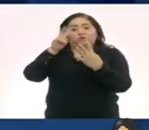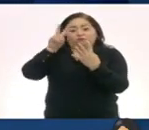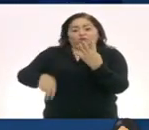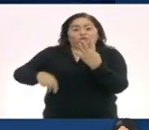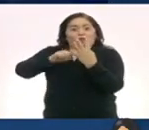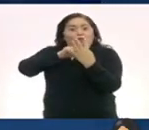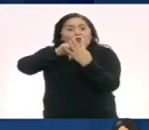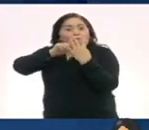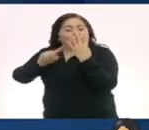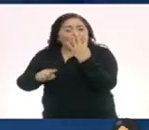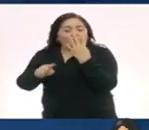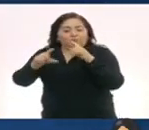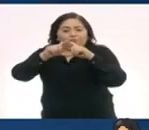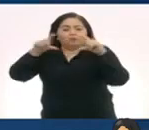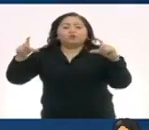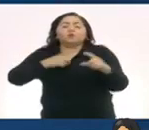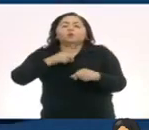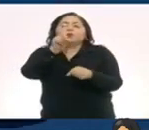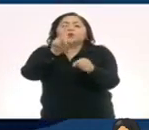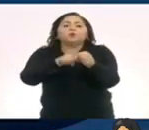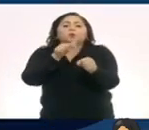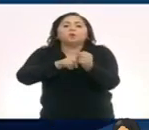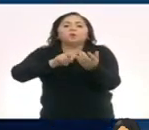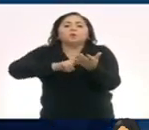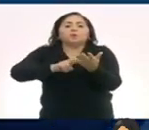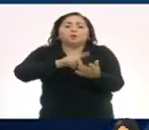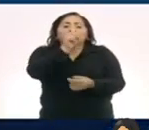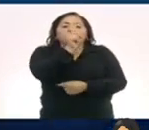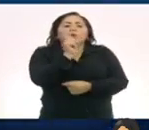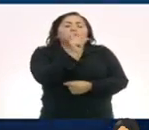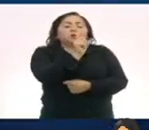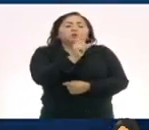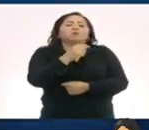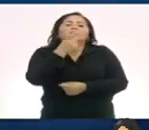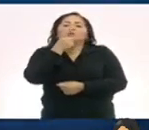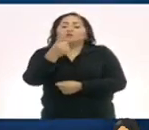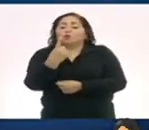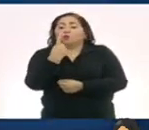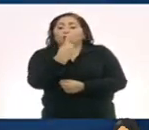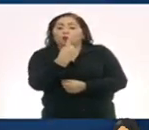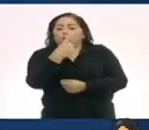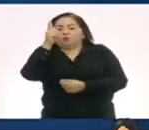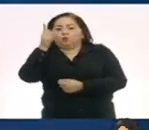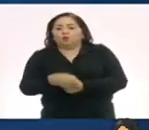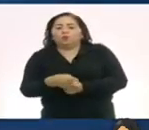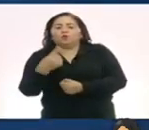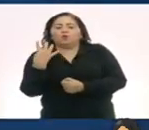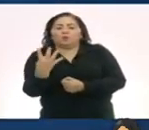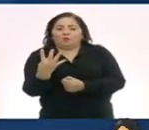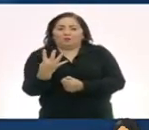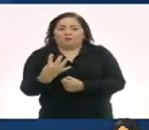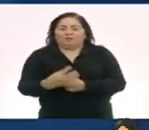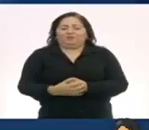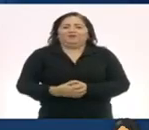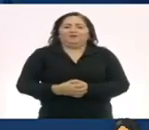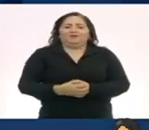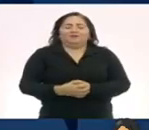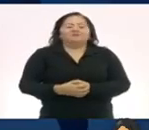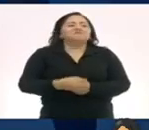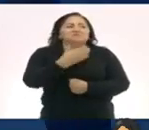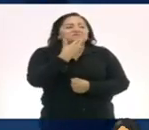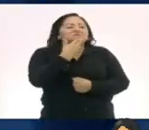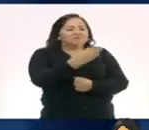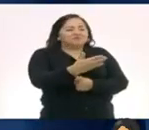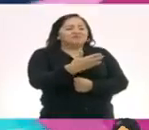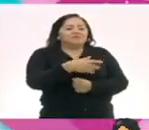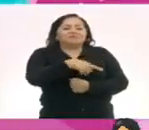denominador. Y solamente está coloreado un cuadrito, entonces se leería como 1/4. Muy bien, correcto. Yo